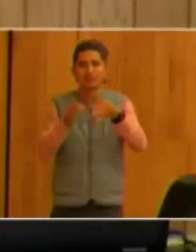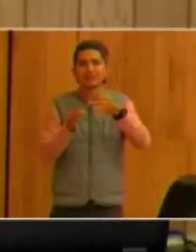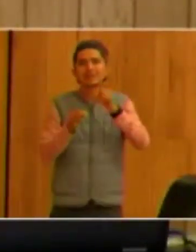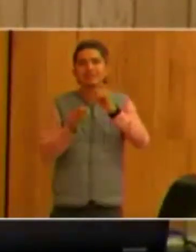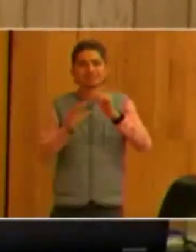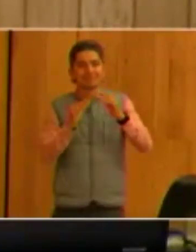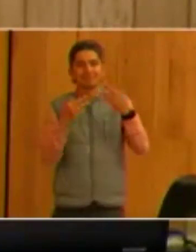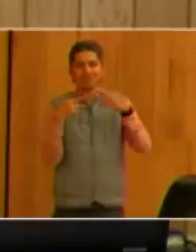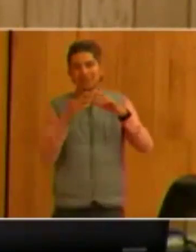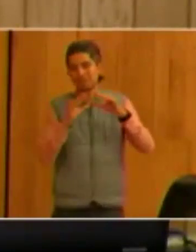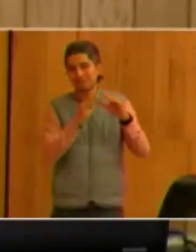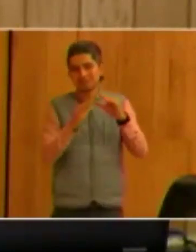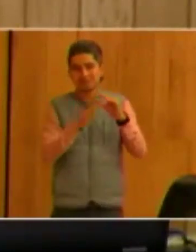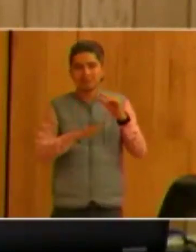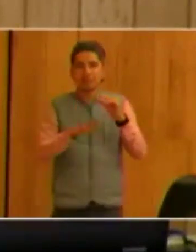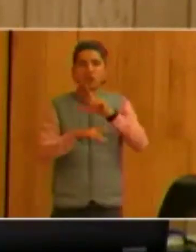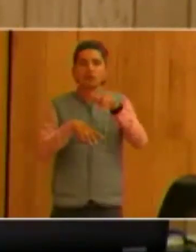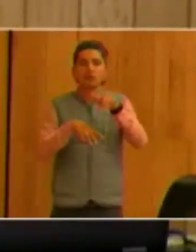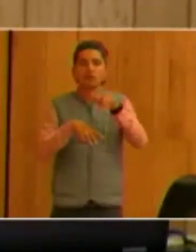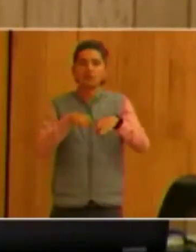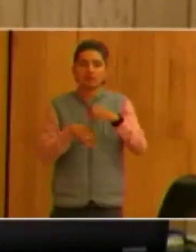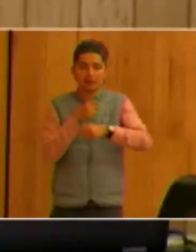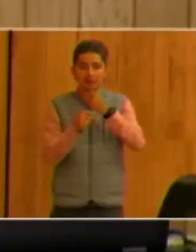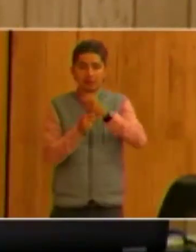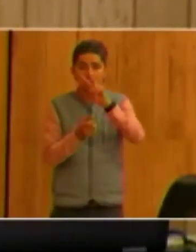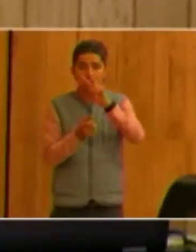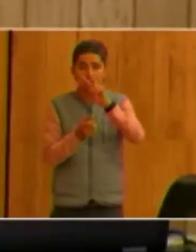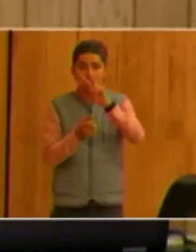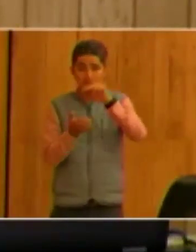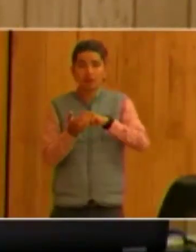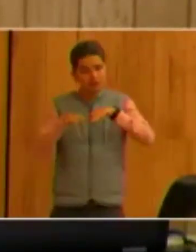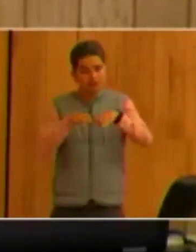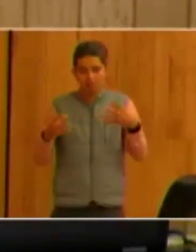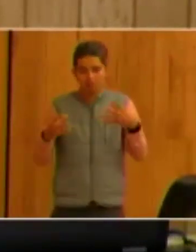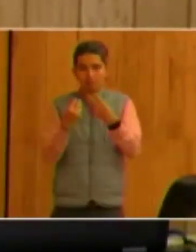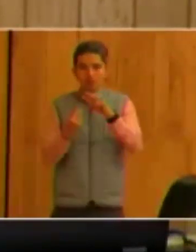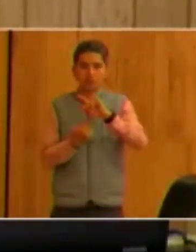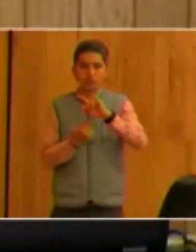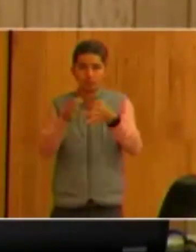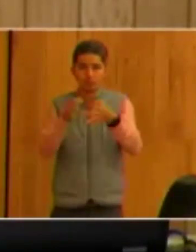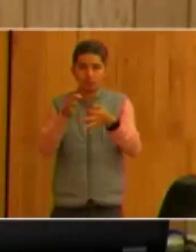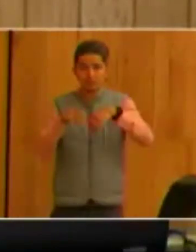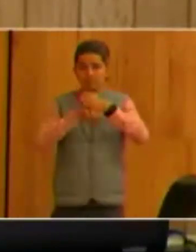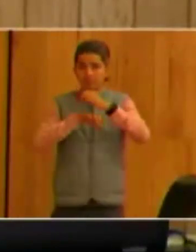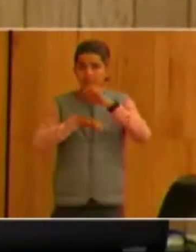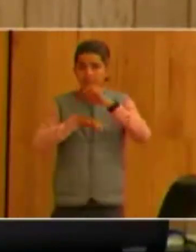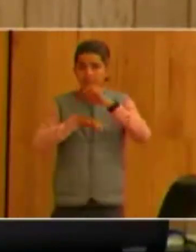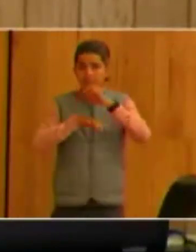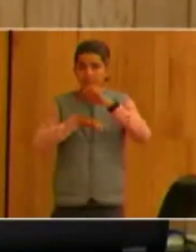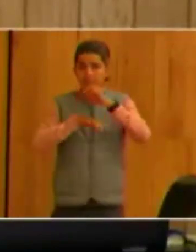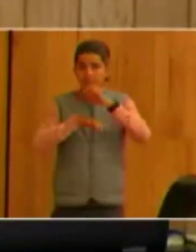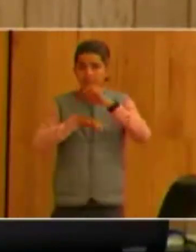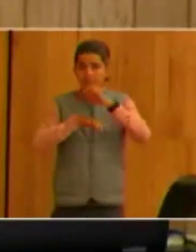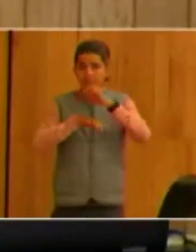Judicial. En el ámbito laboral, desde el año 2000 es servidora del Poder Judicial del Estado de Michoacán,